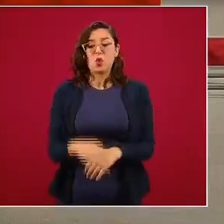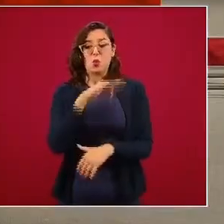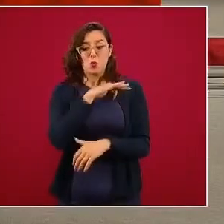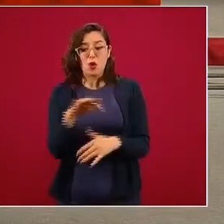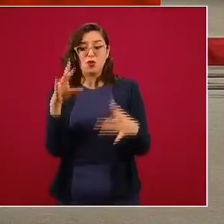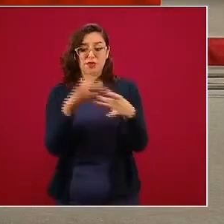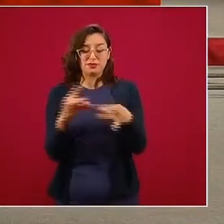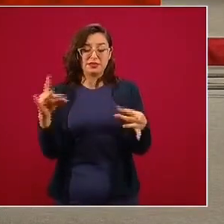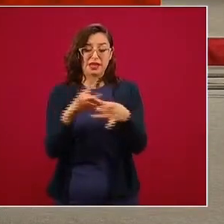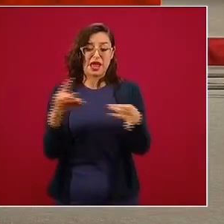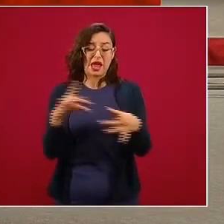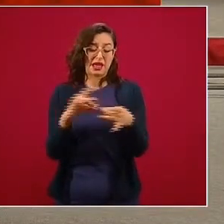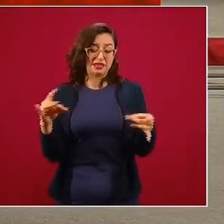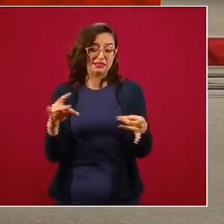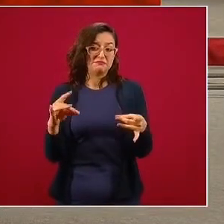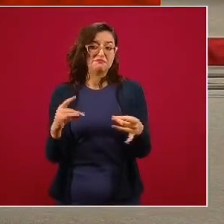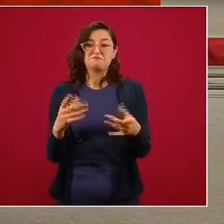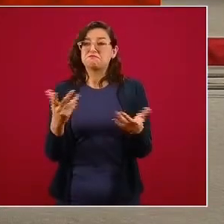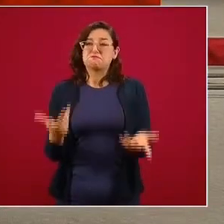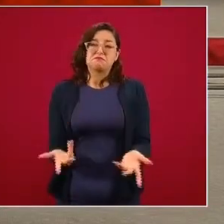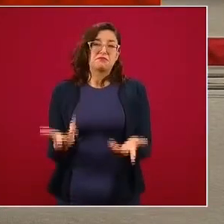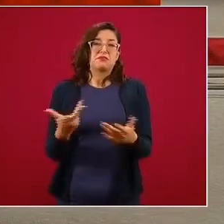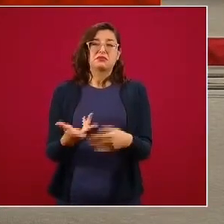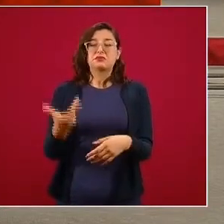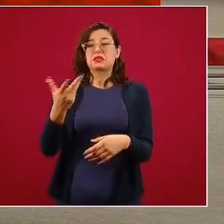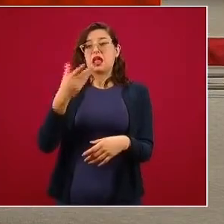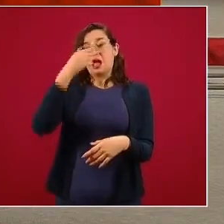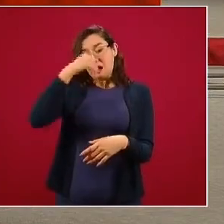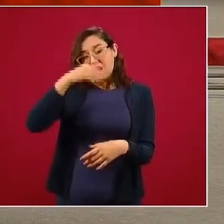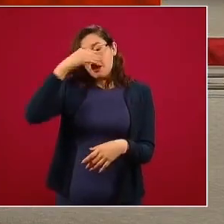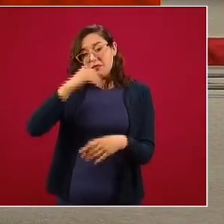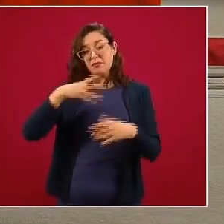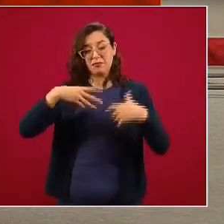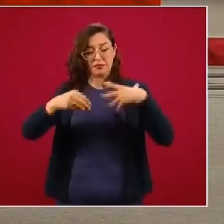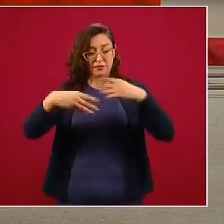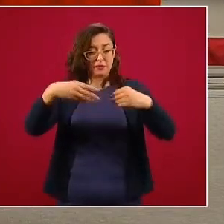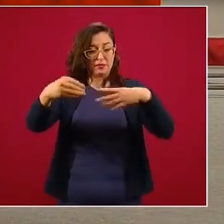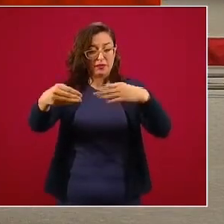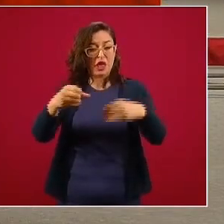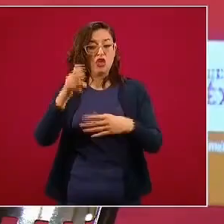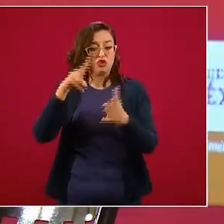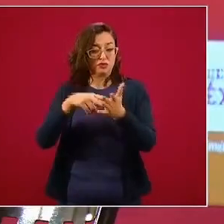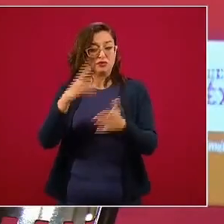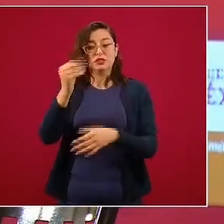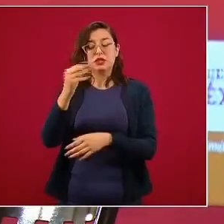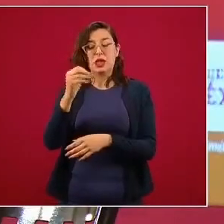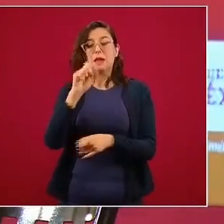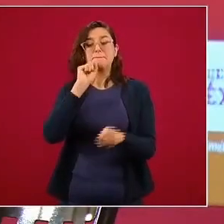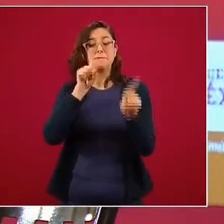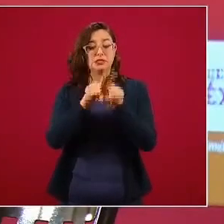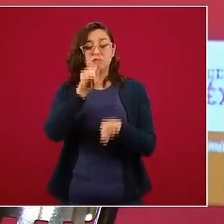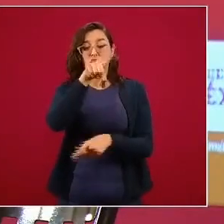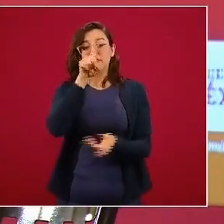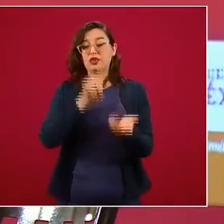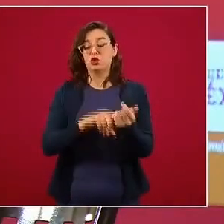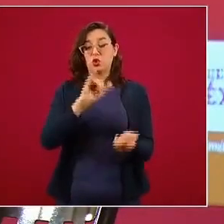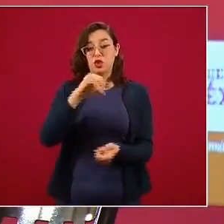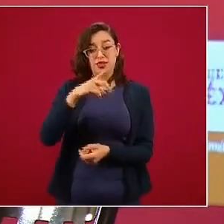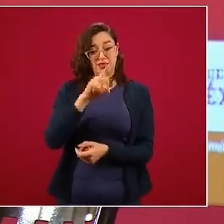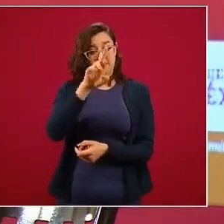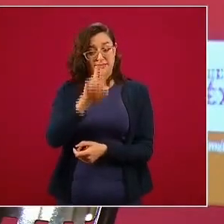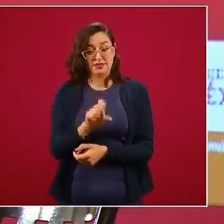que en tiempos alrededor de la pandemia de influenza, en el propio INDRE, en el propio Instituto